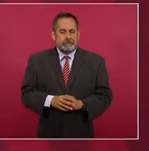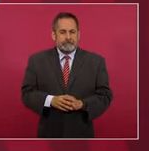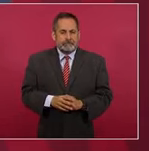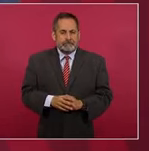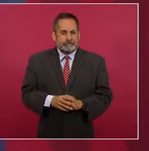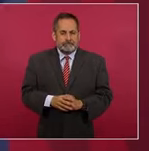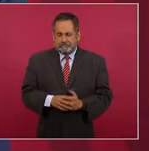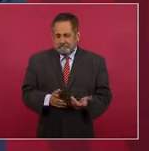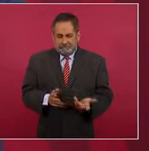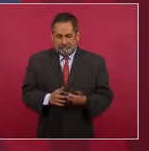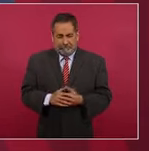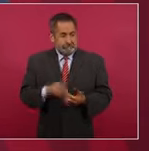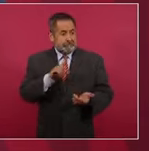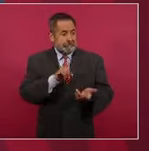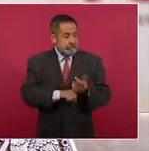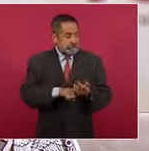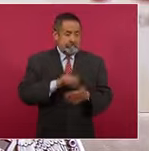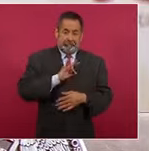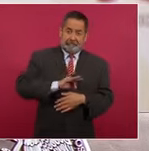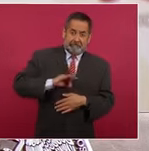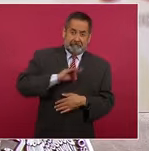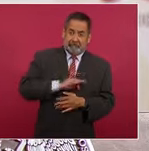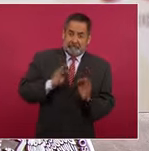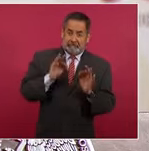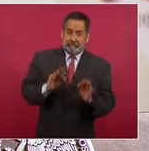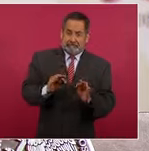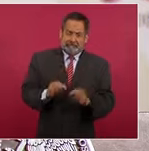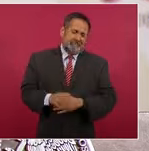No necesariamente es feliz.